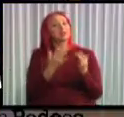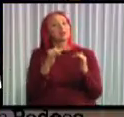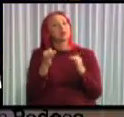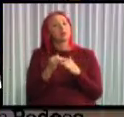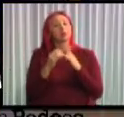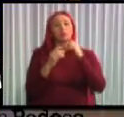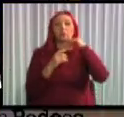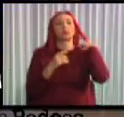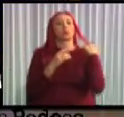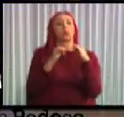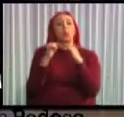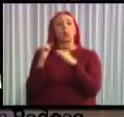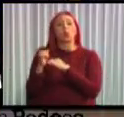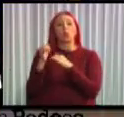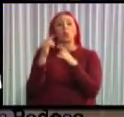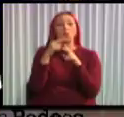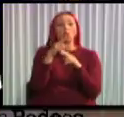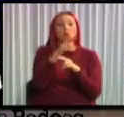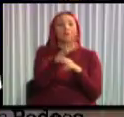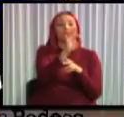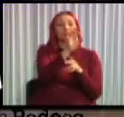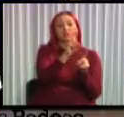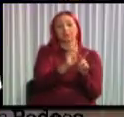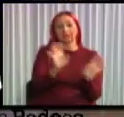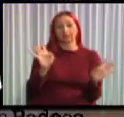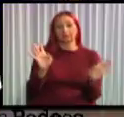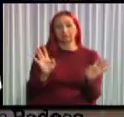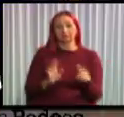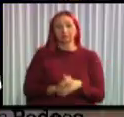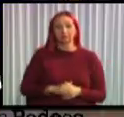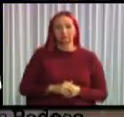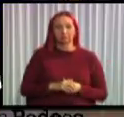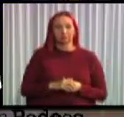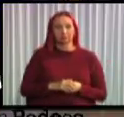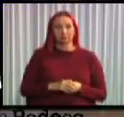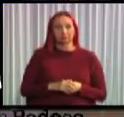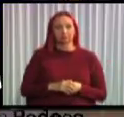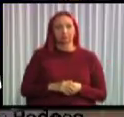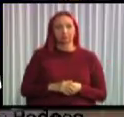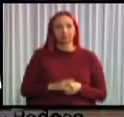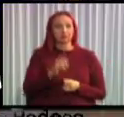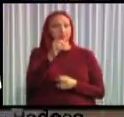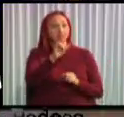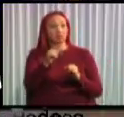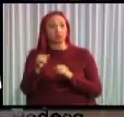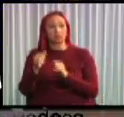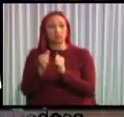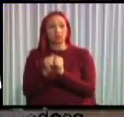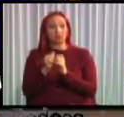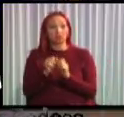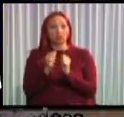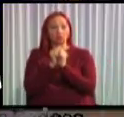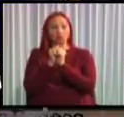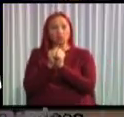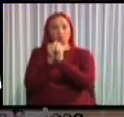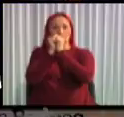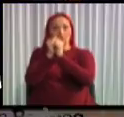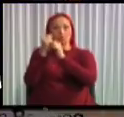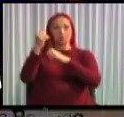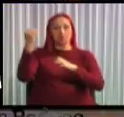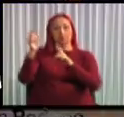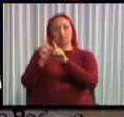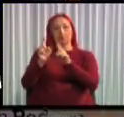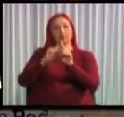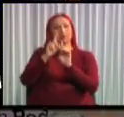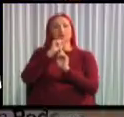lata de sardina, don Roger Flores también, ¿verdad? Que si jugó con un caballito de palo, y don Roger también,